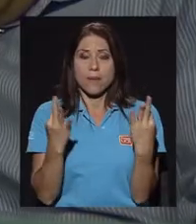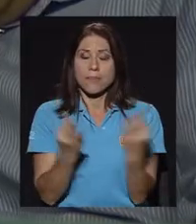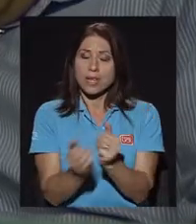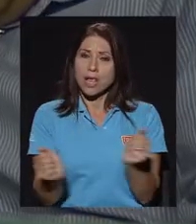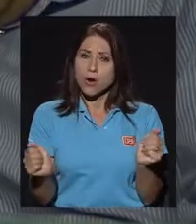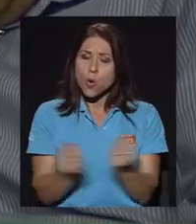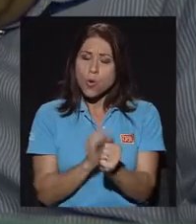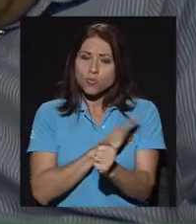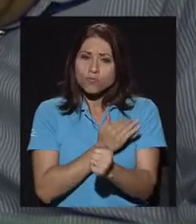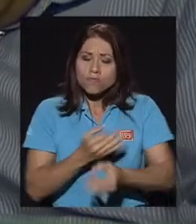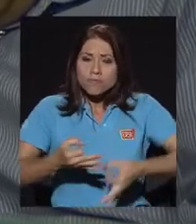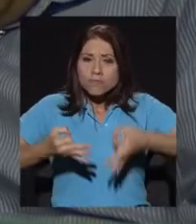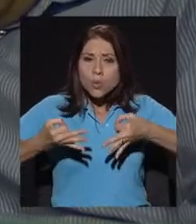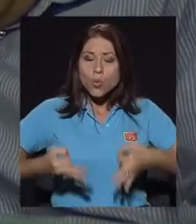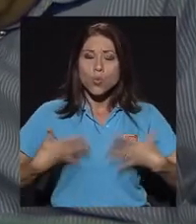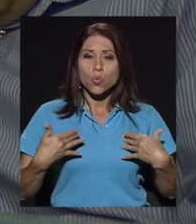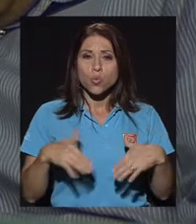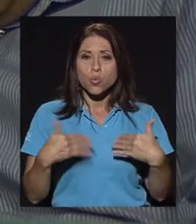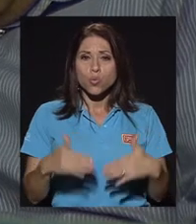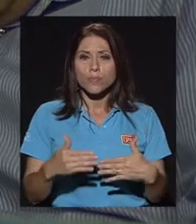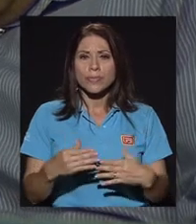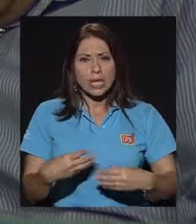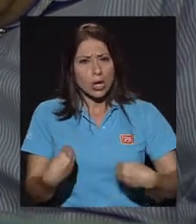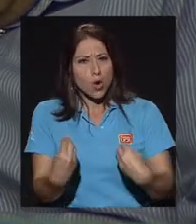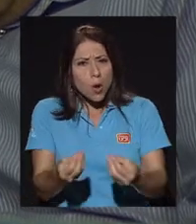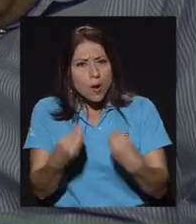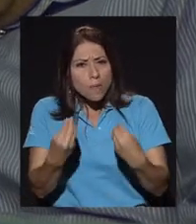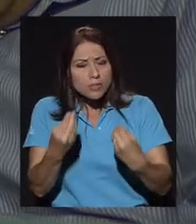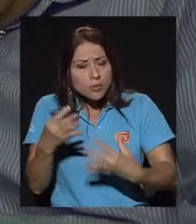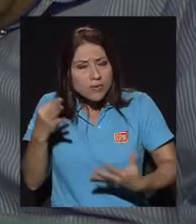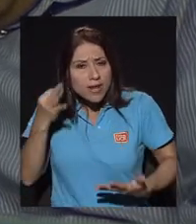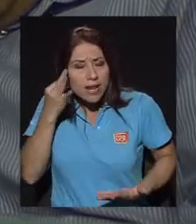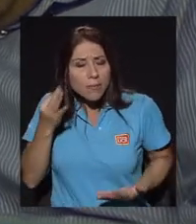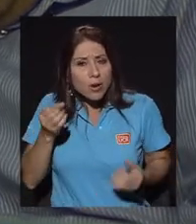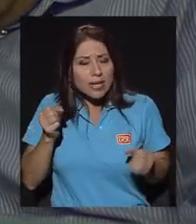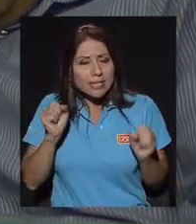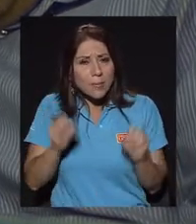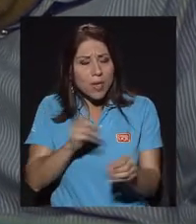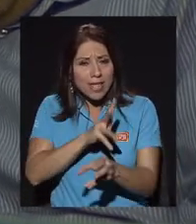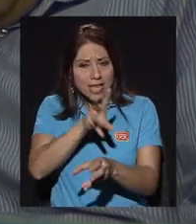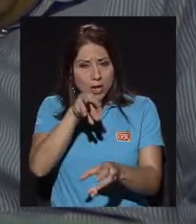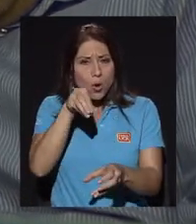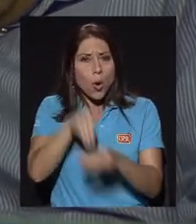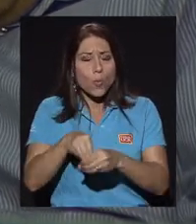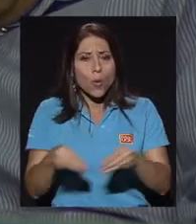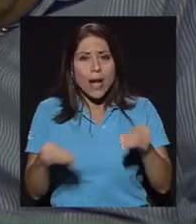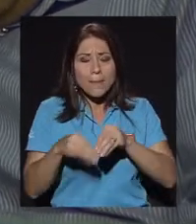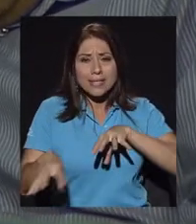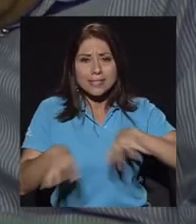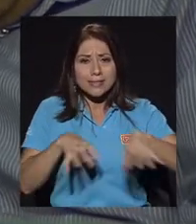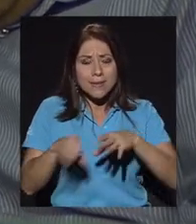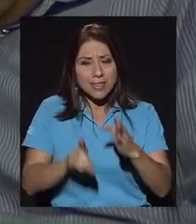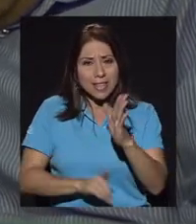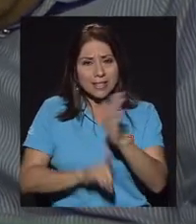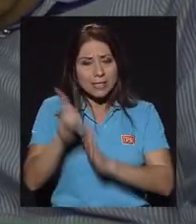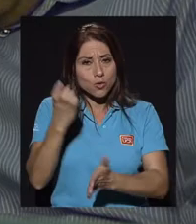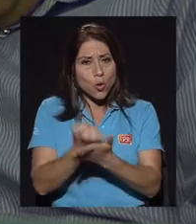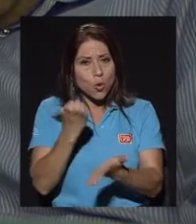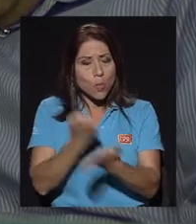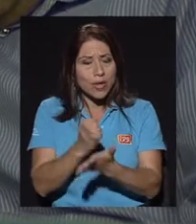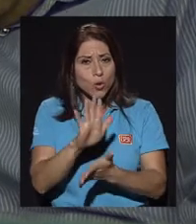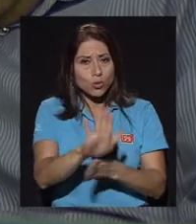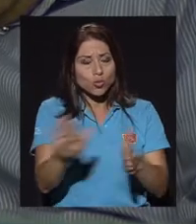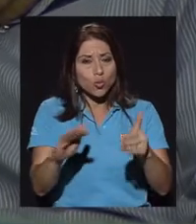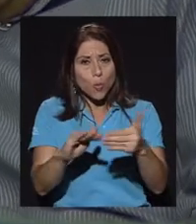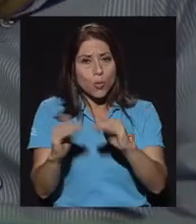una entereza grandísima. ¿Cómo es posible que las mujeres se puedan incorporar más activamente al desarrollo